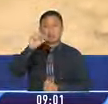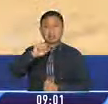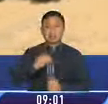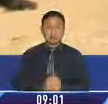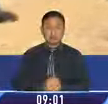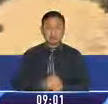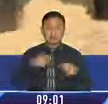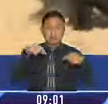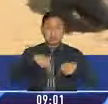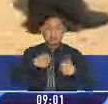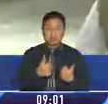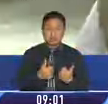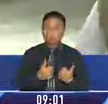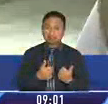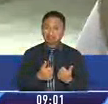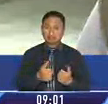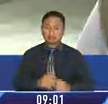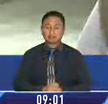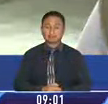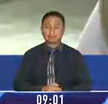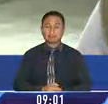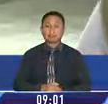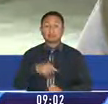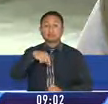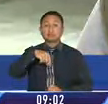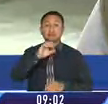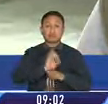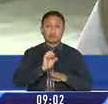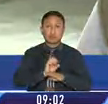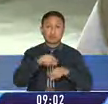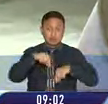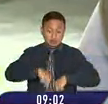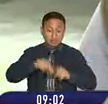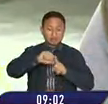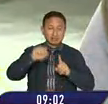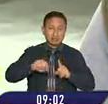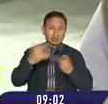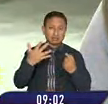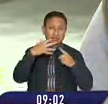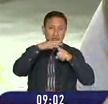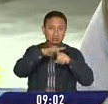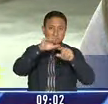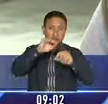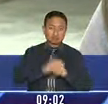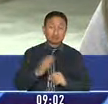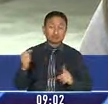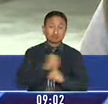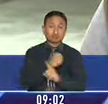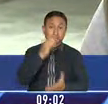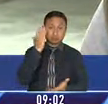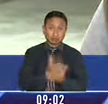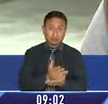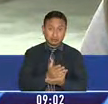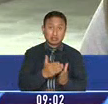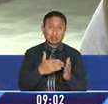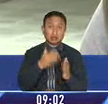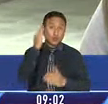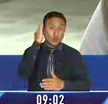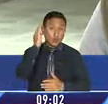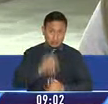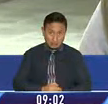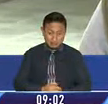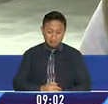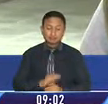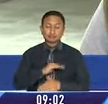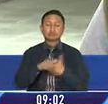no funciona como debería. Existe ya en el país un sistema nacional integral para prevenir y erradicar la violencia contra la mujer en